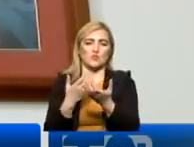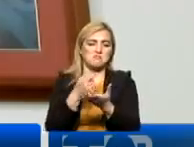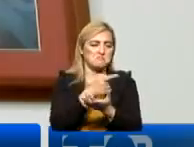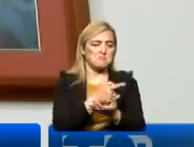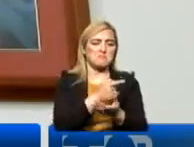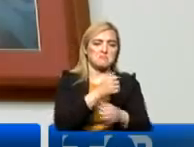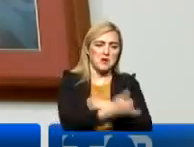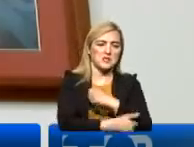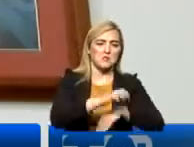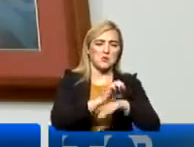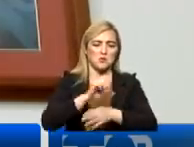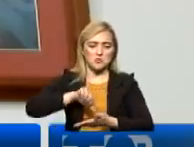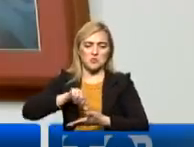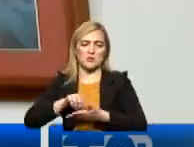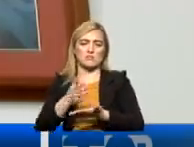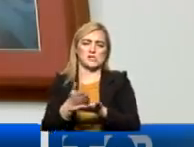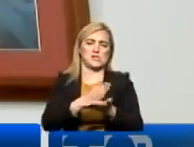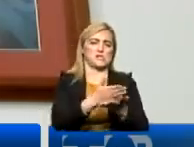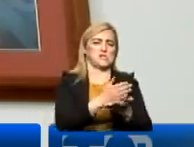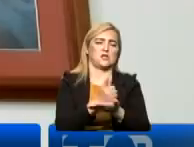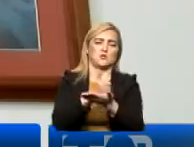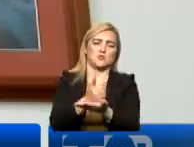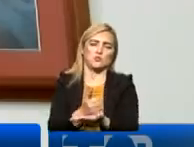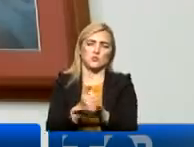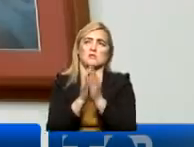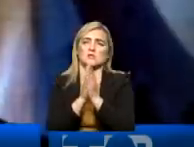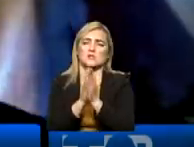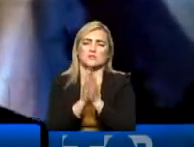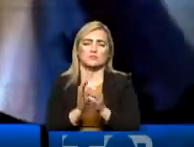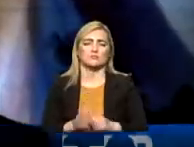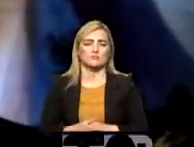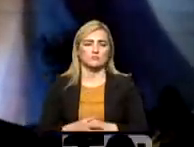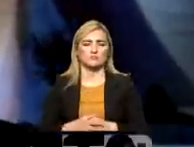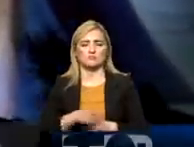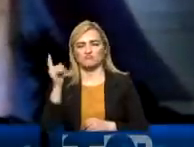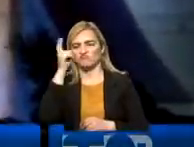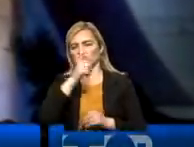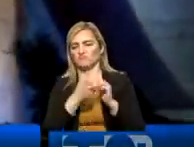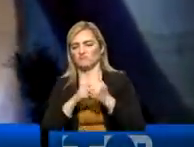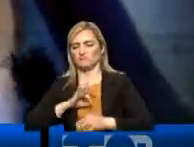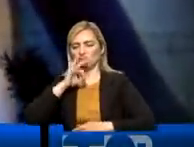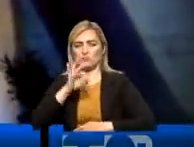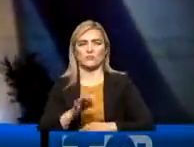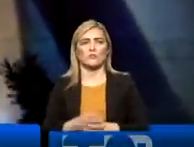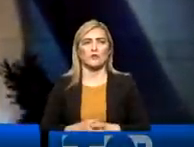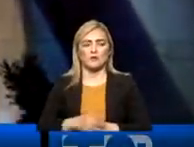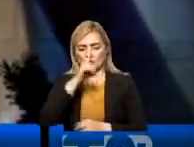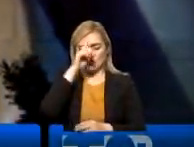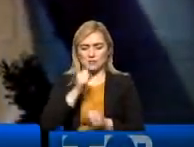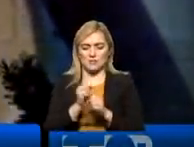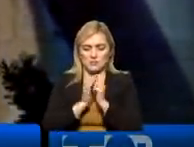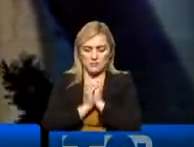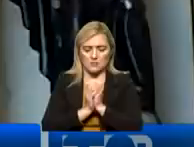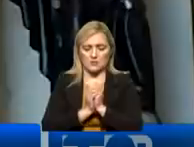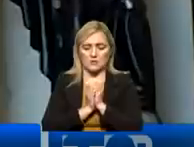por nuestra ciudad, por esta difícil situación que estamos viviendo. El fervor religioso a la Virgen La Dolorosa se